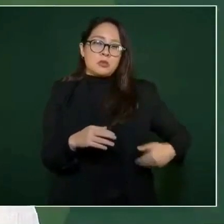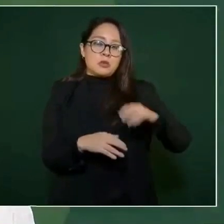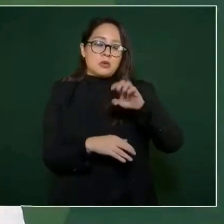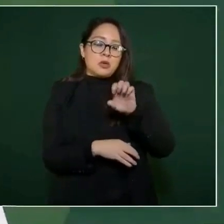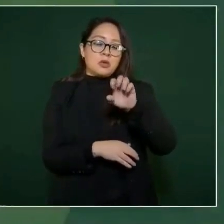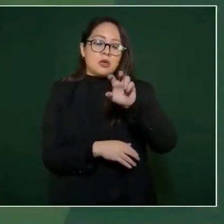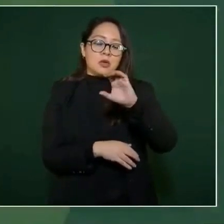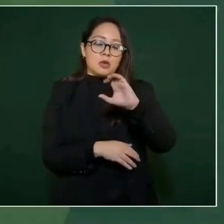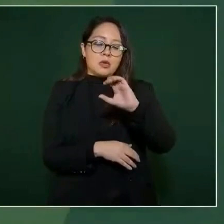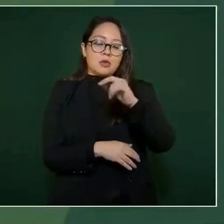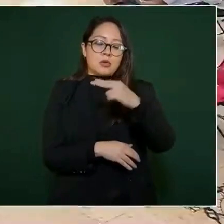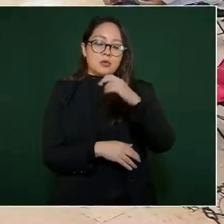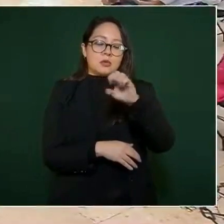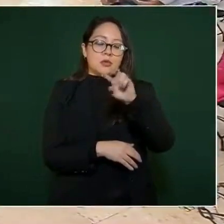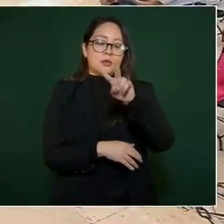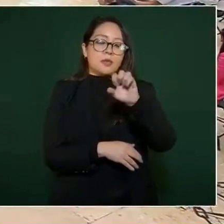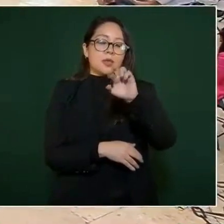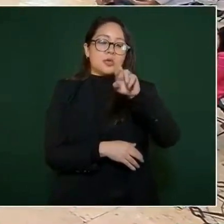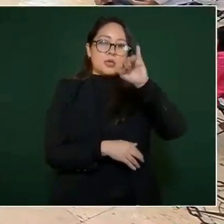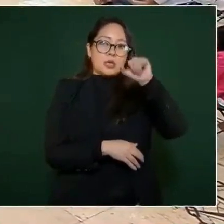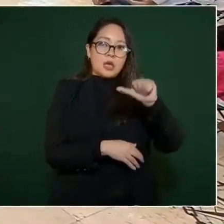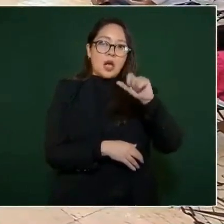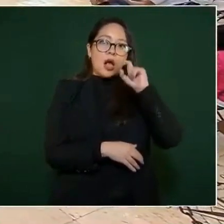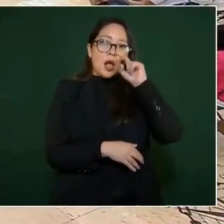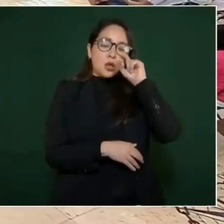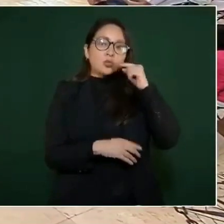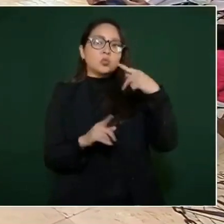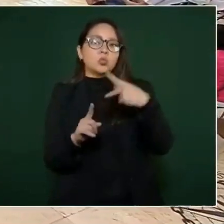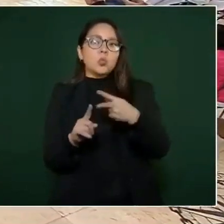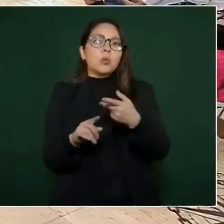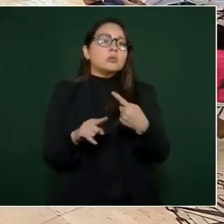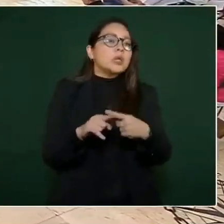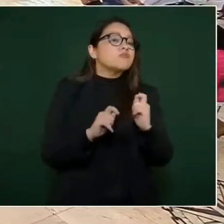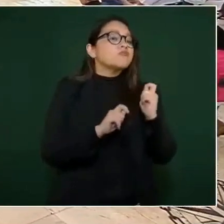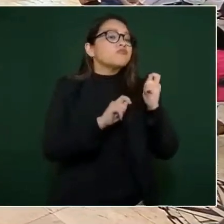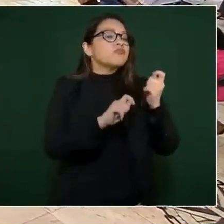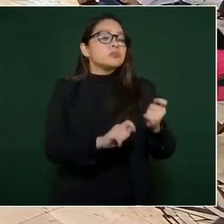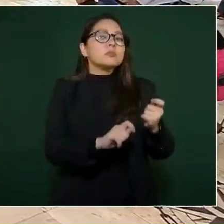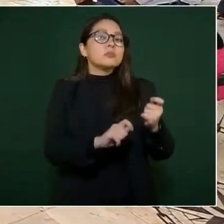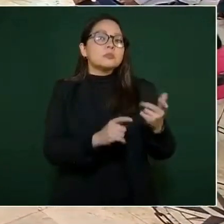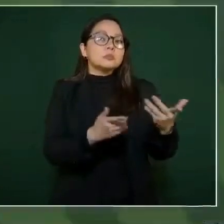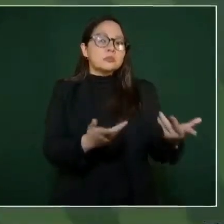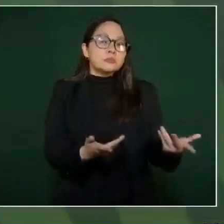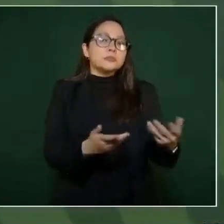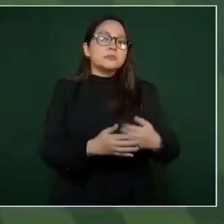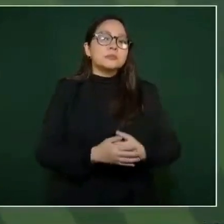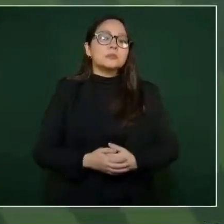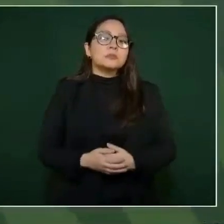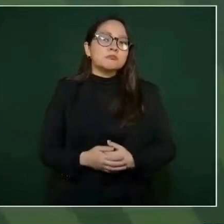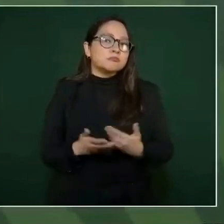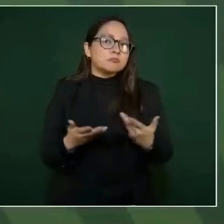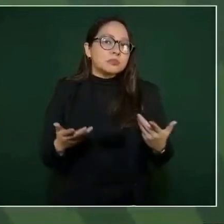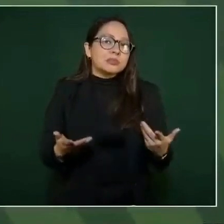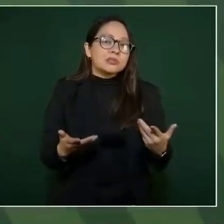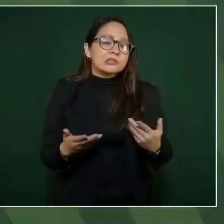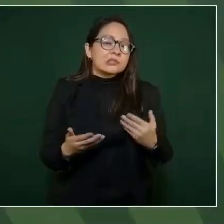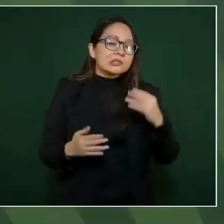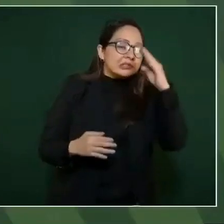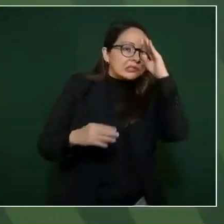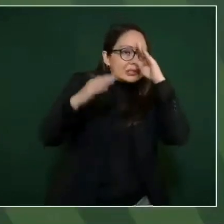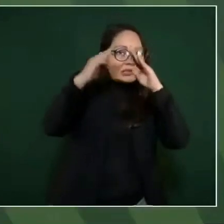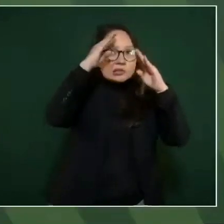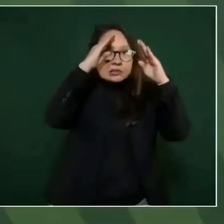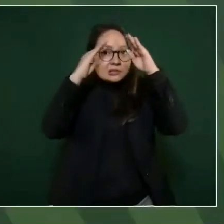tenía que nombrar a su sucesor, se había adelantado